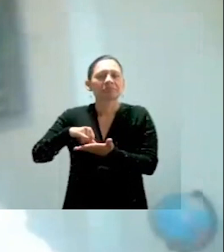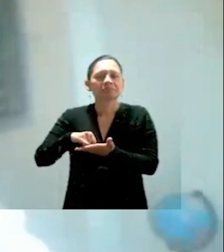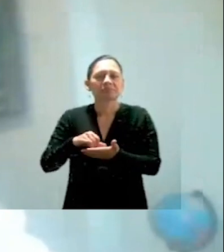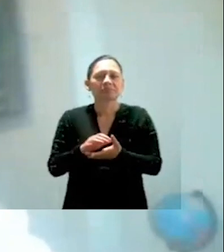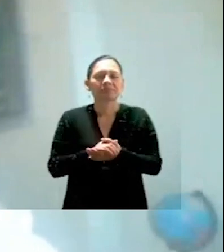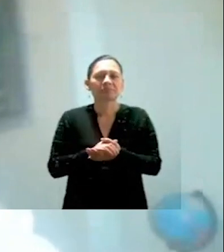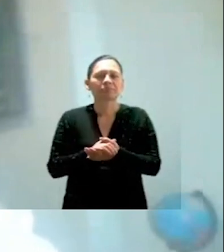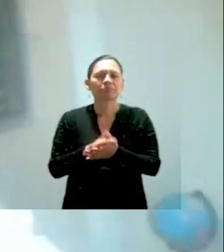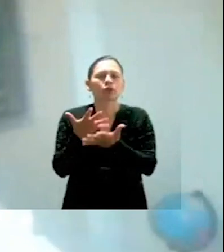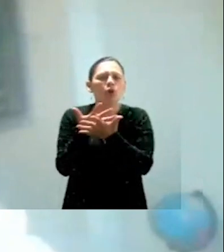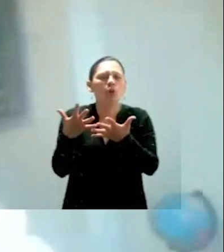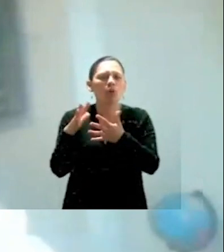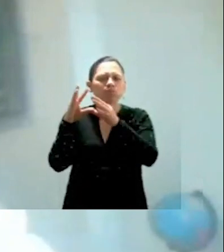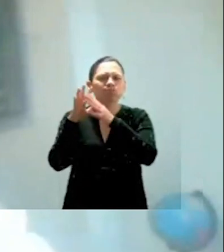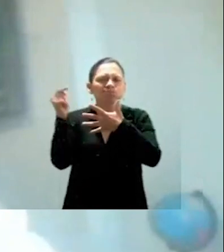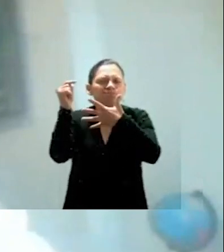constitucionales